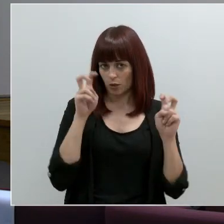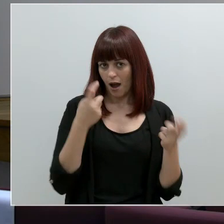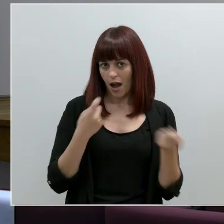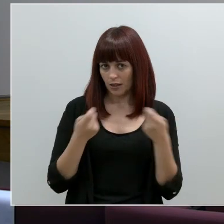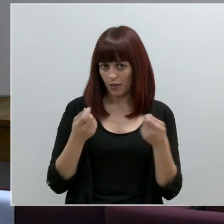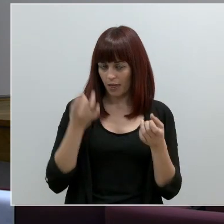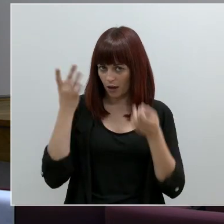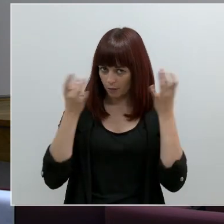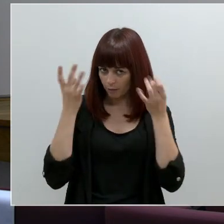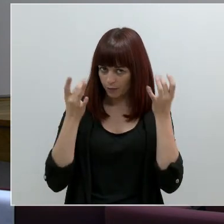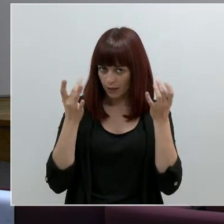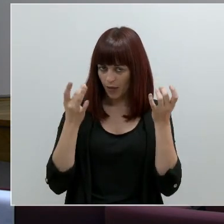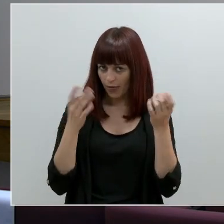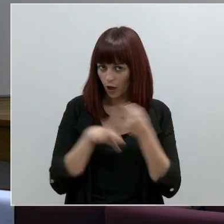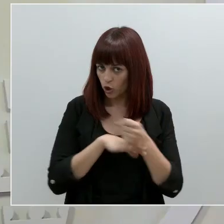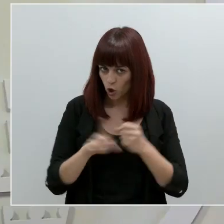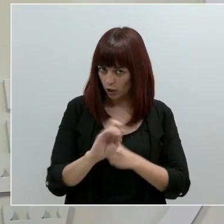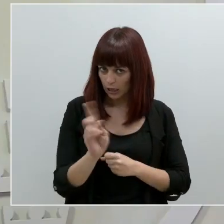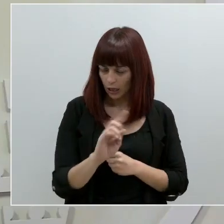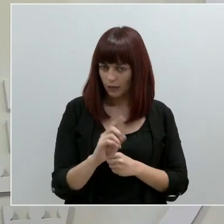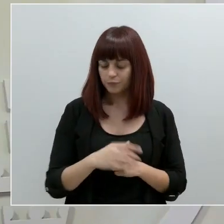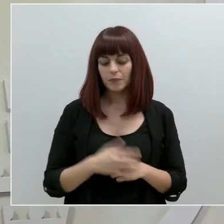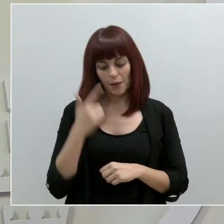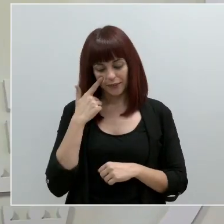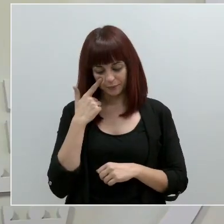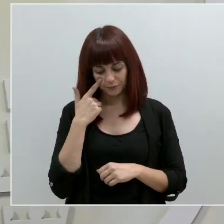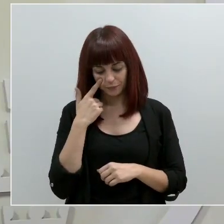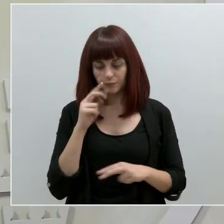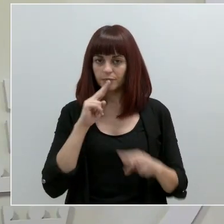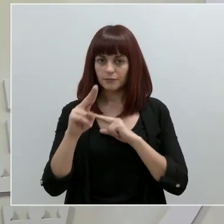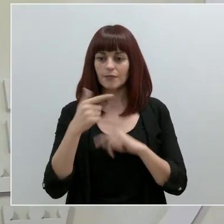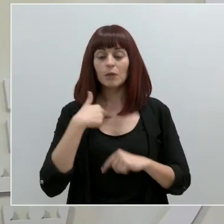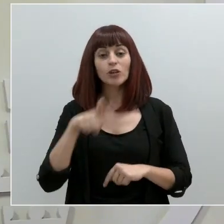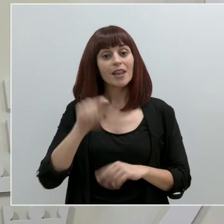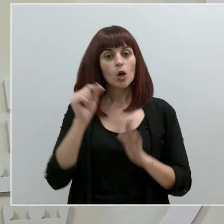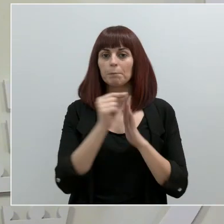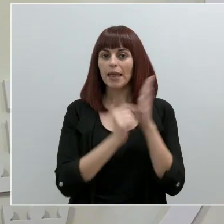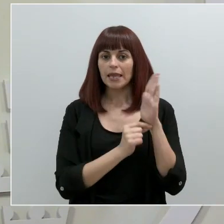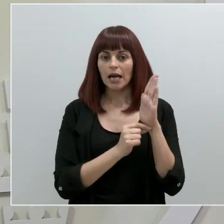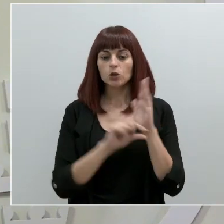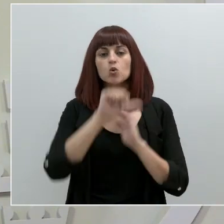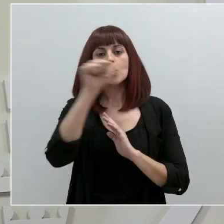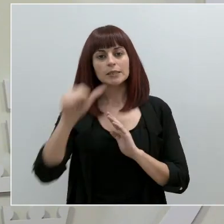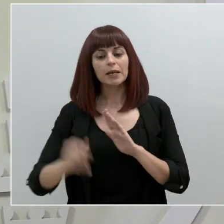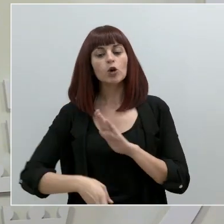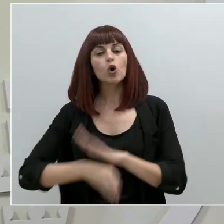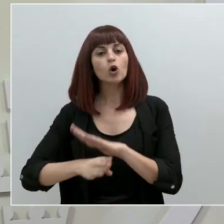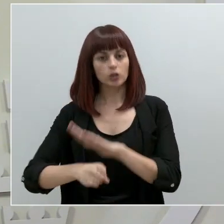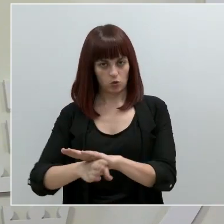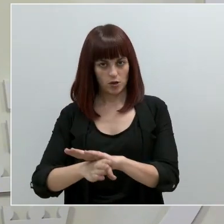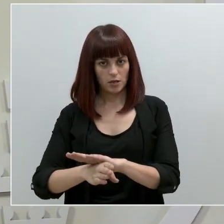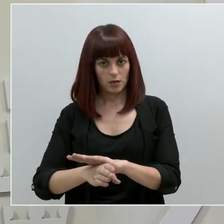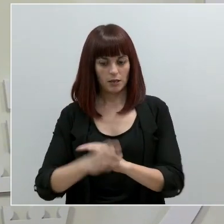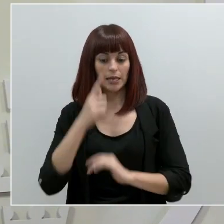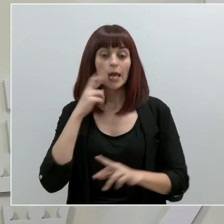no esencial se refiere? Hemos comentado que hemos decidido, por prudencia, mantener estas medidas una semana más y esperamos que se